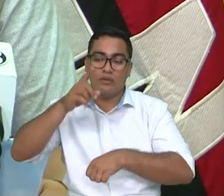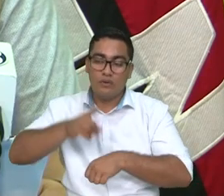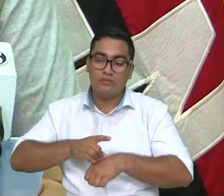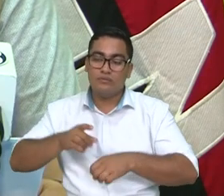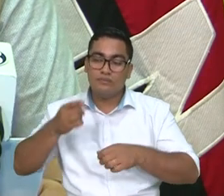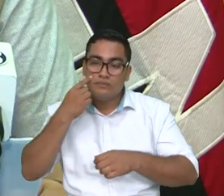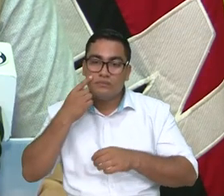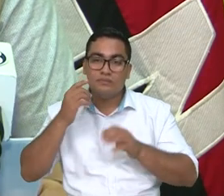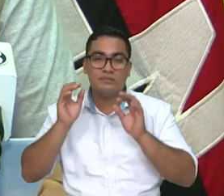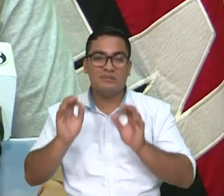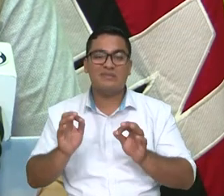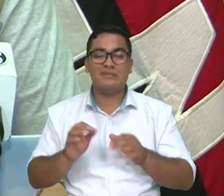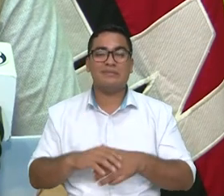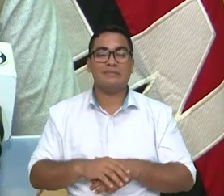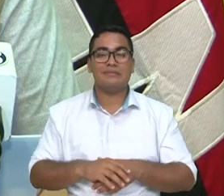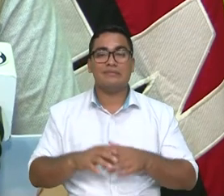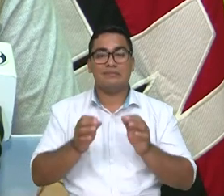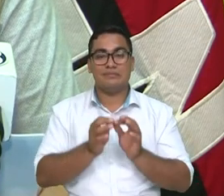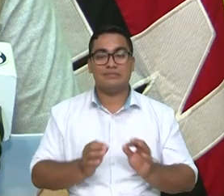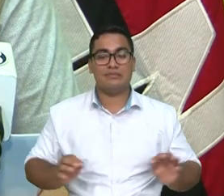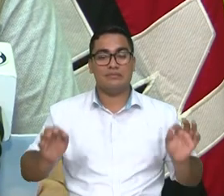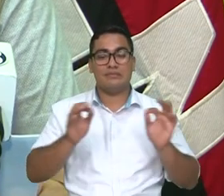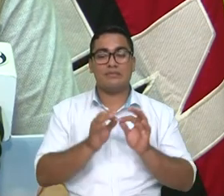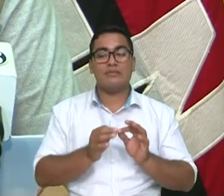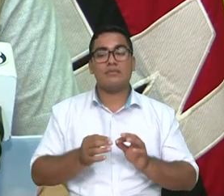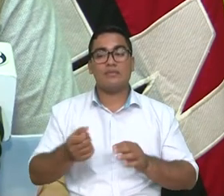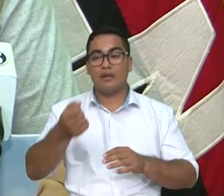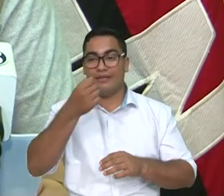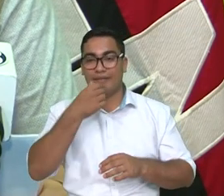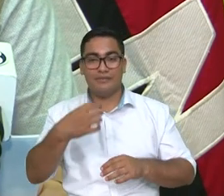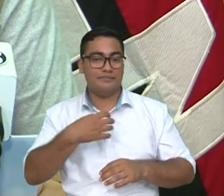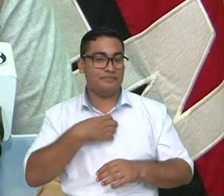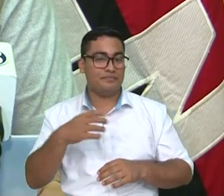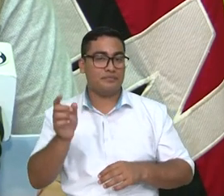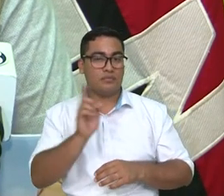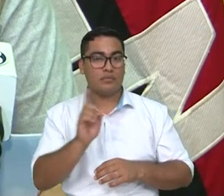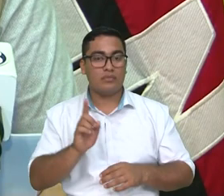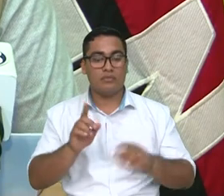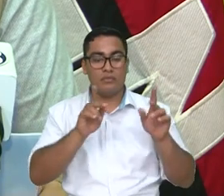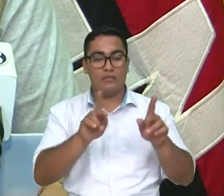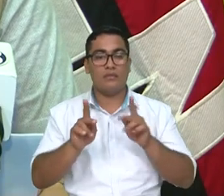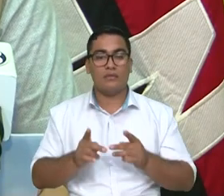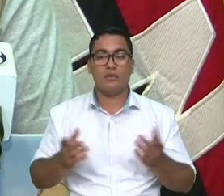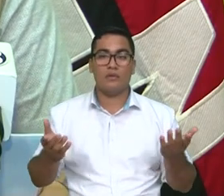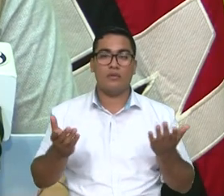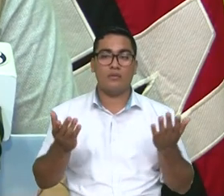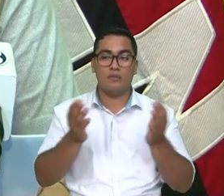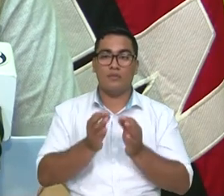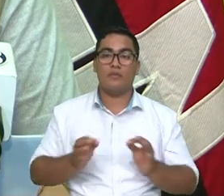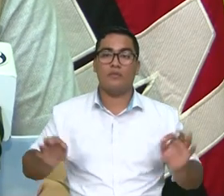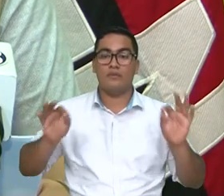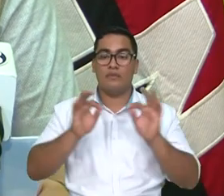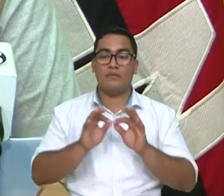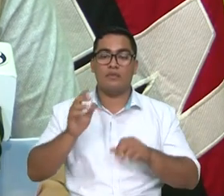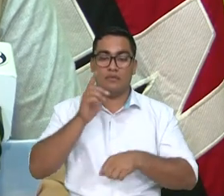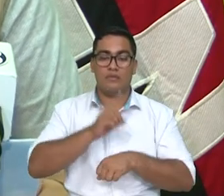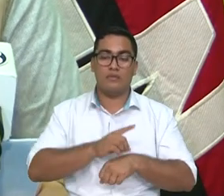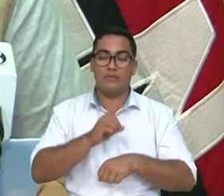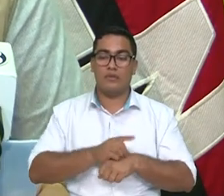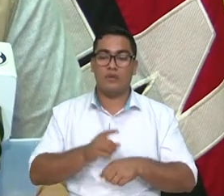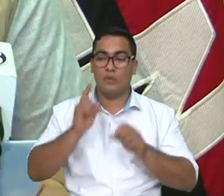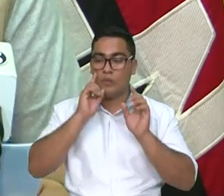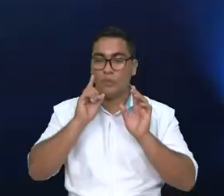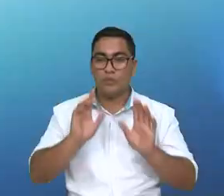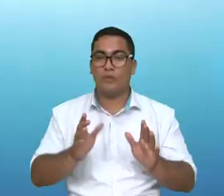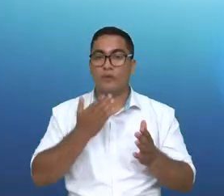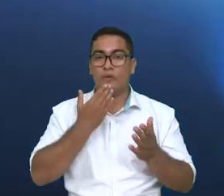médico, y también la automedicación es un punto que debe evitar la población porque debe ser evaluada por un especialista en salud.